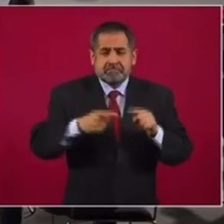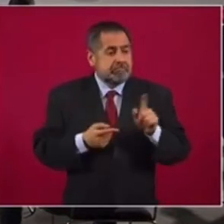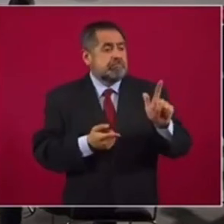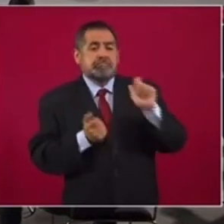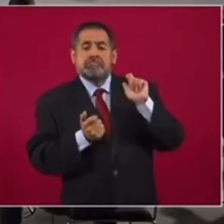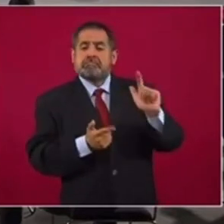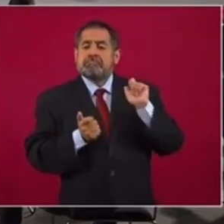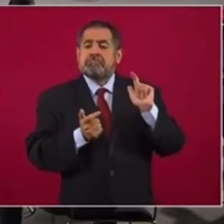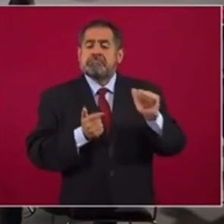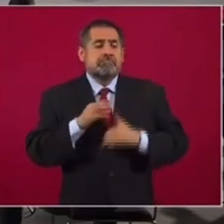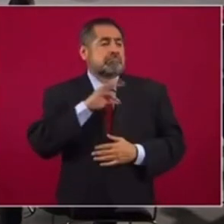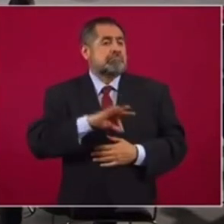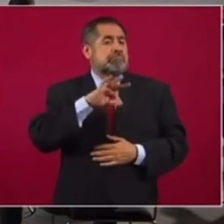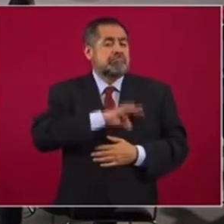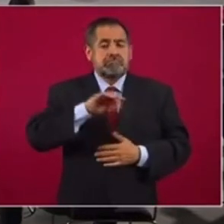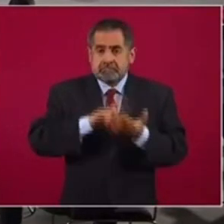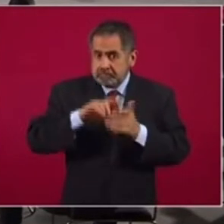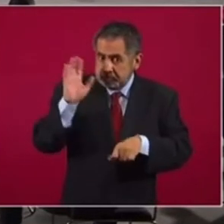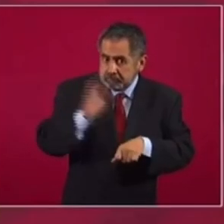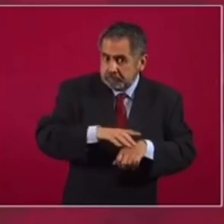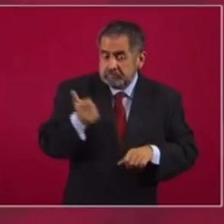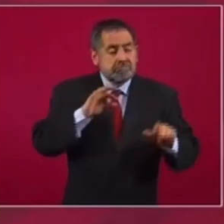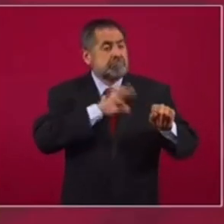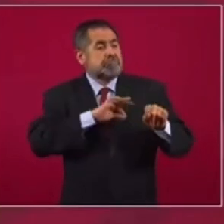cobrando cuotas